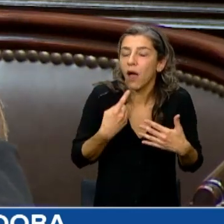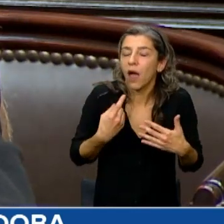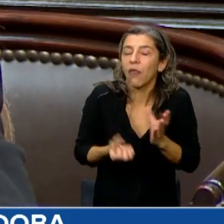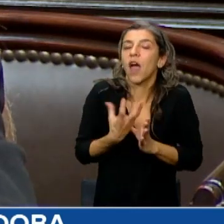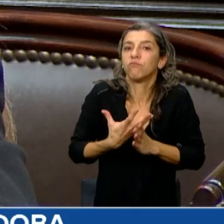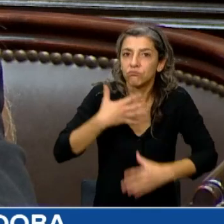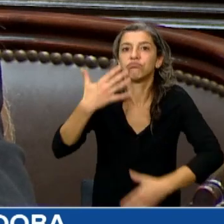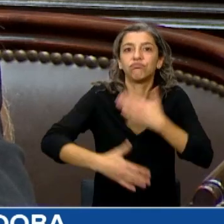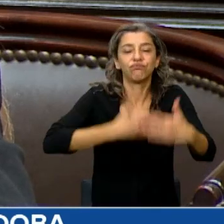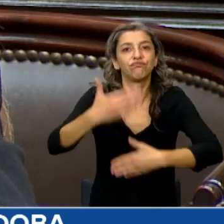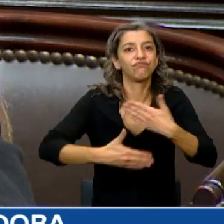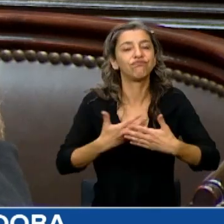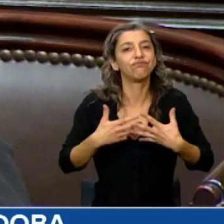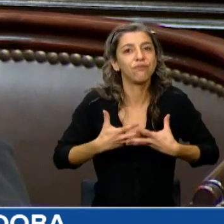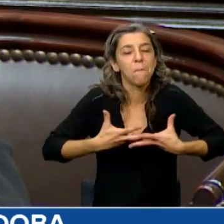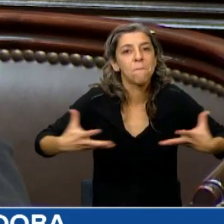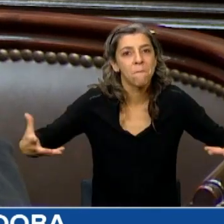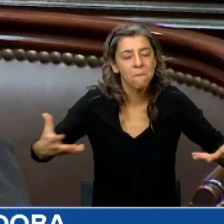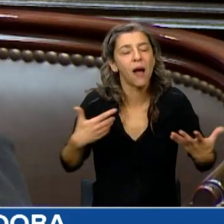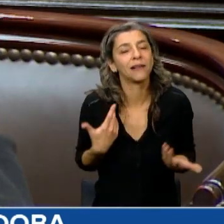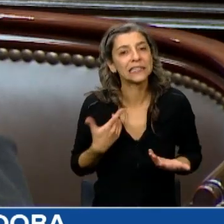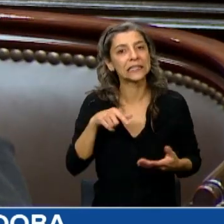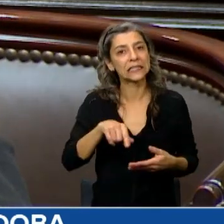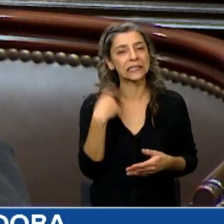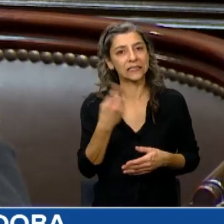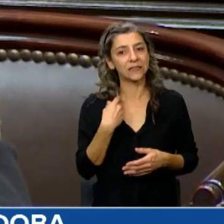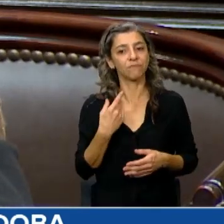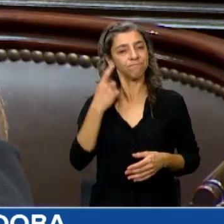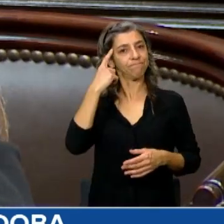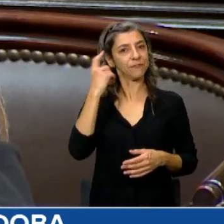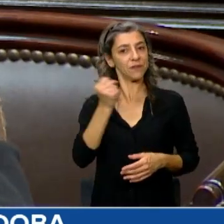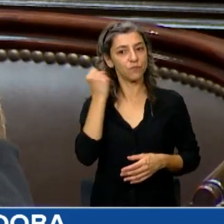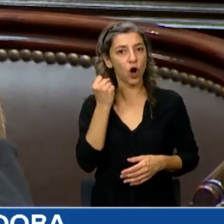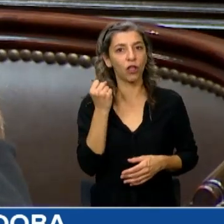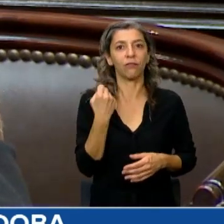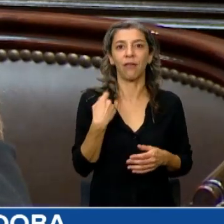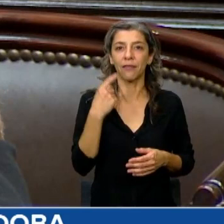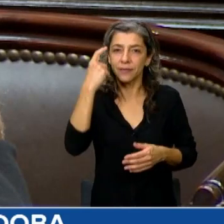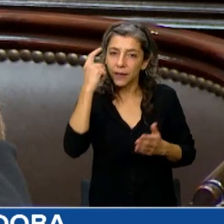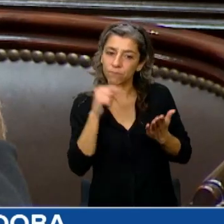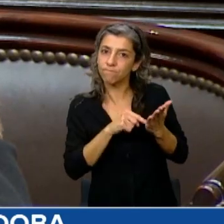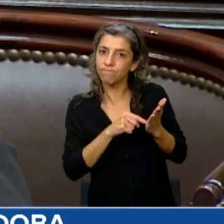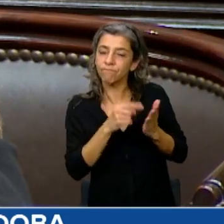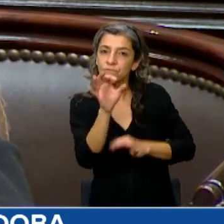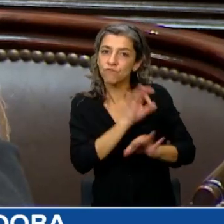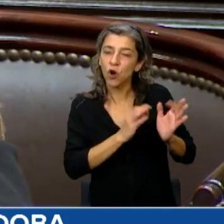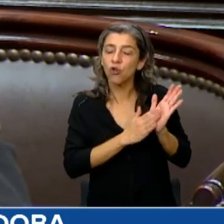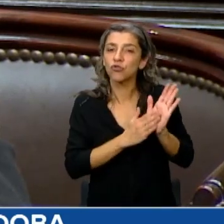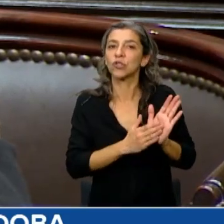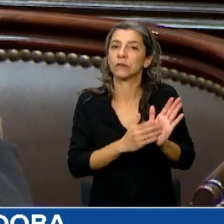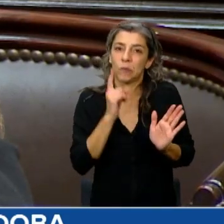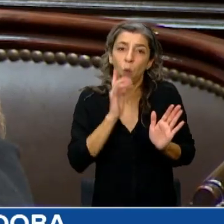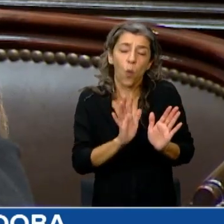y realmente estar muy atentos de que esta herramienta legal genere esa motivación,